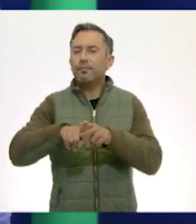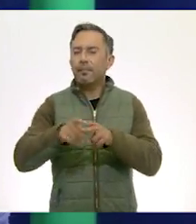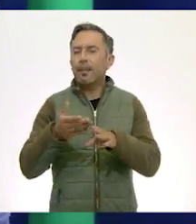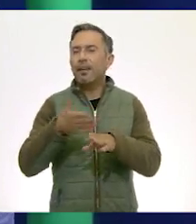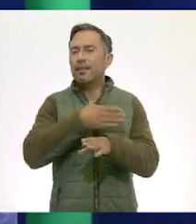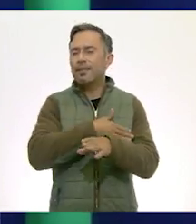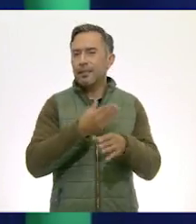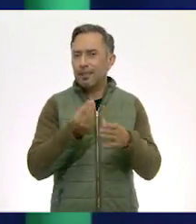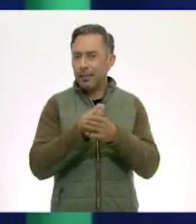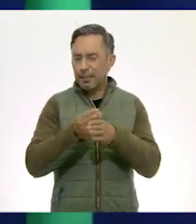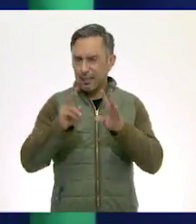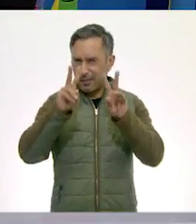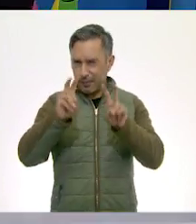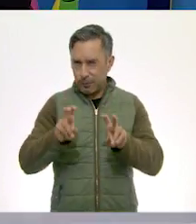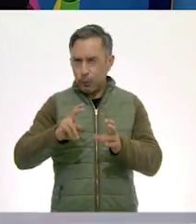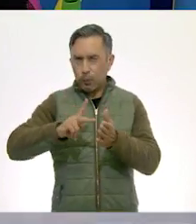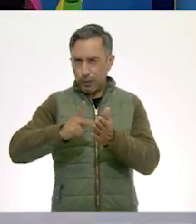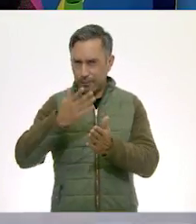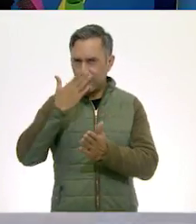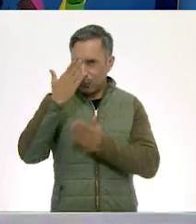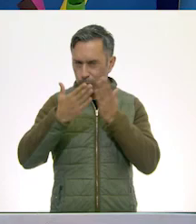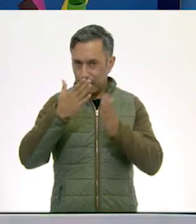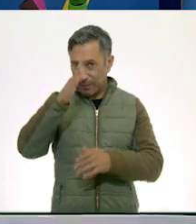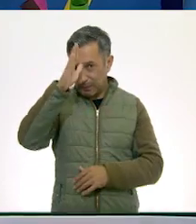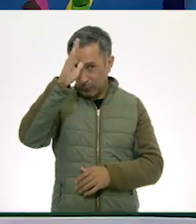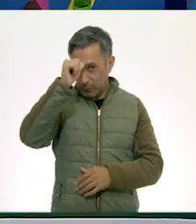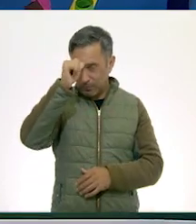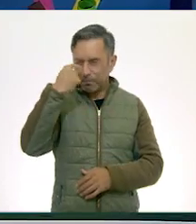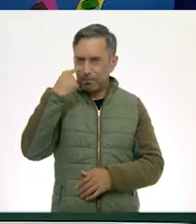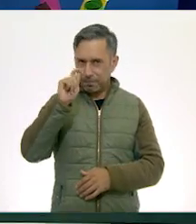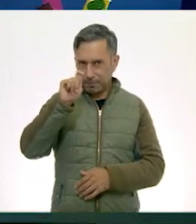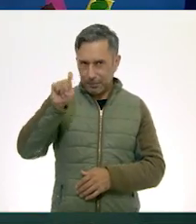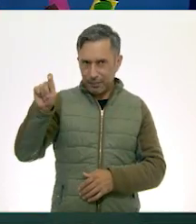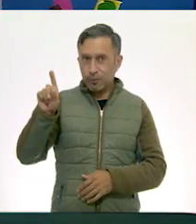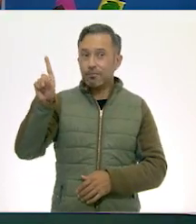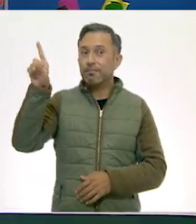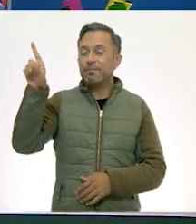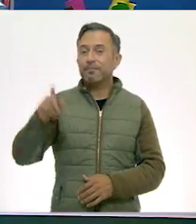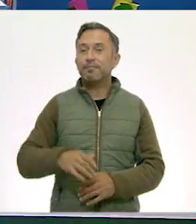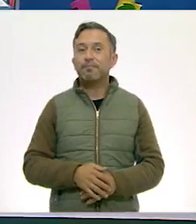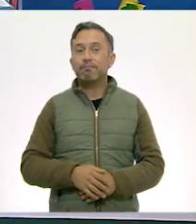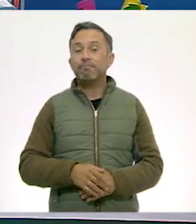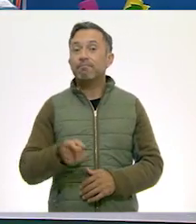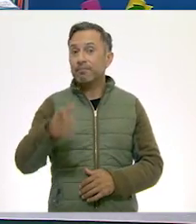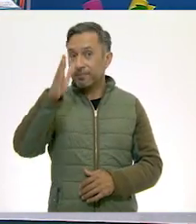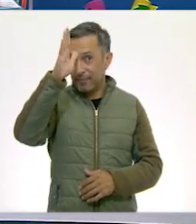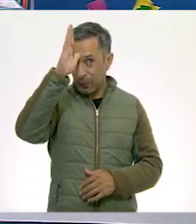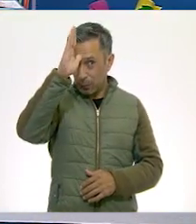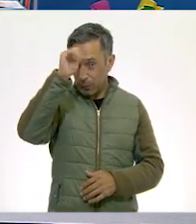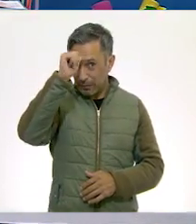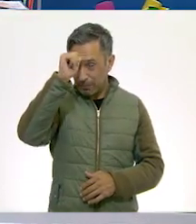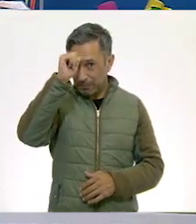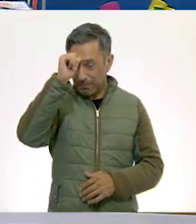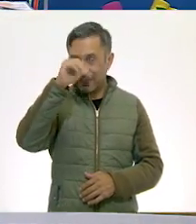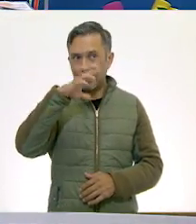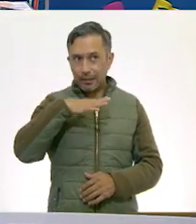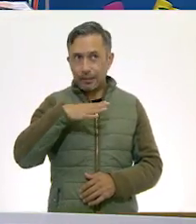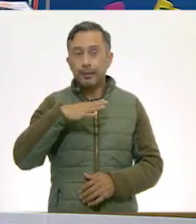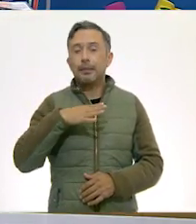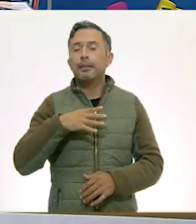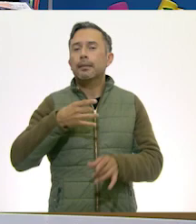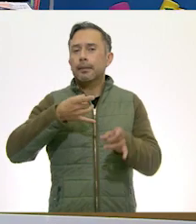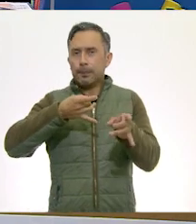clase pasada. Vamos al pizarrón. Recuerden que tenemos líneas